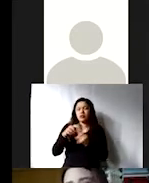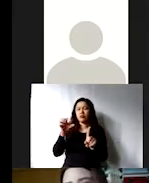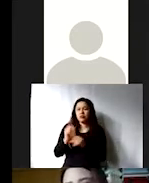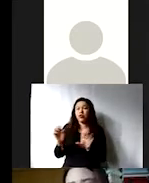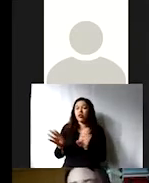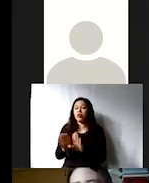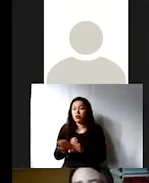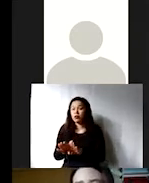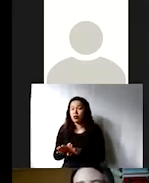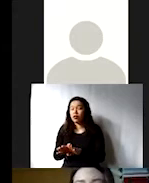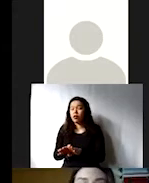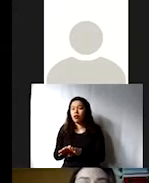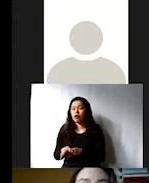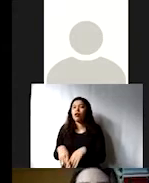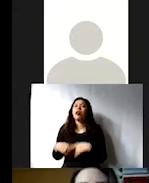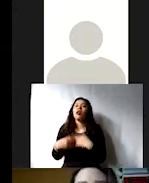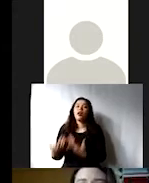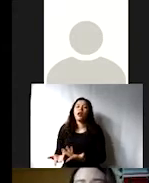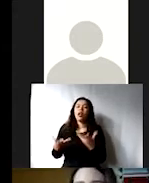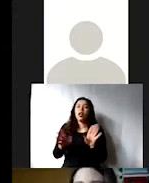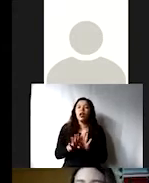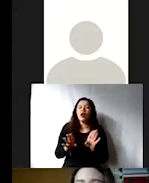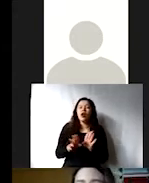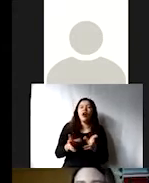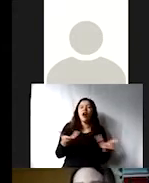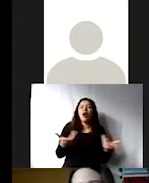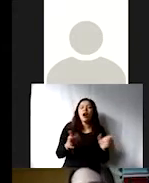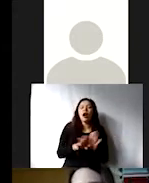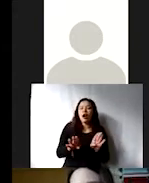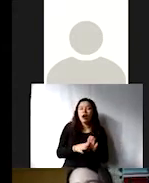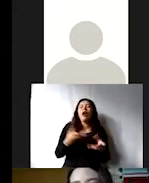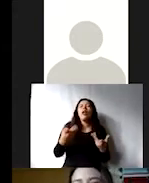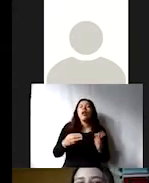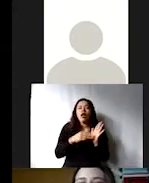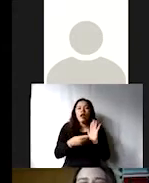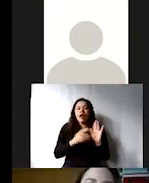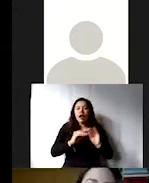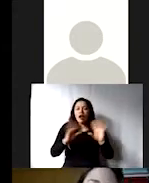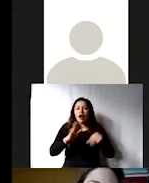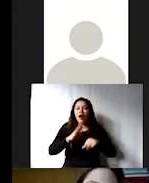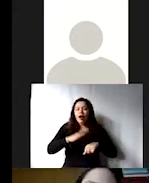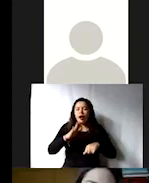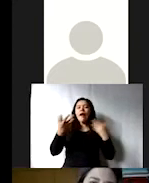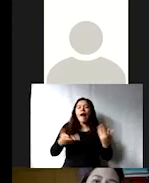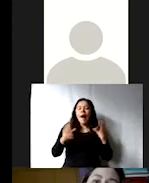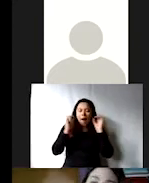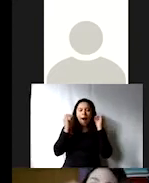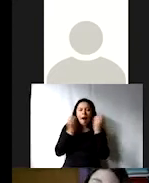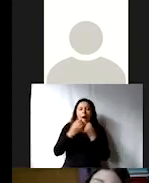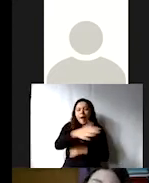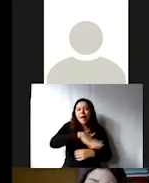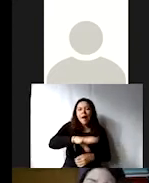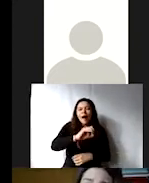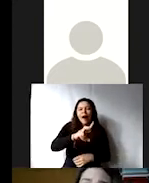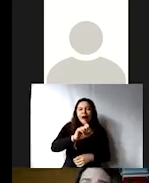qué y con qué cuenta, cómo lo hace, a lo mejor con metodología más clara. Y es ahí cuando las organizaciones, dentro